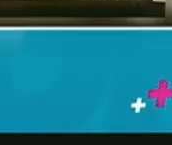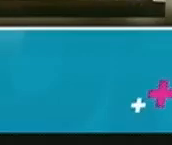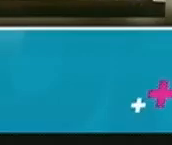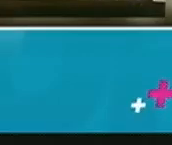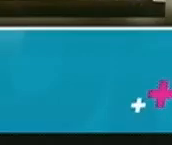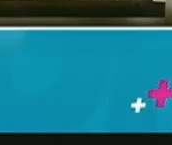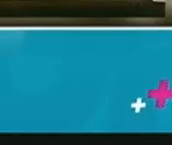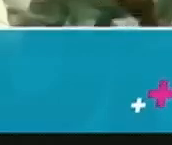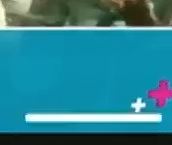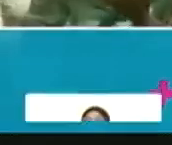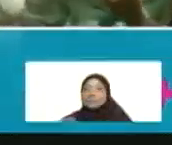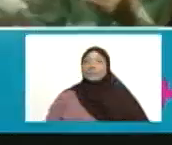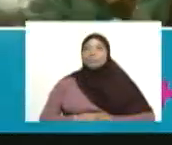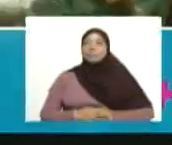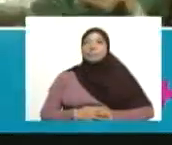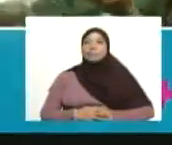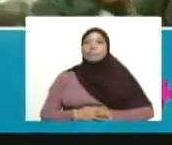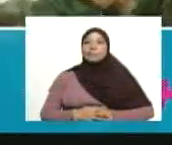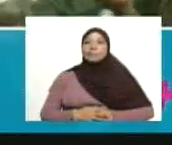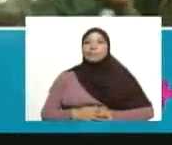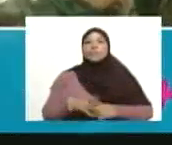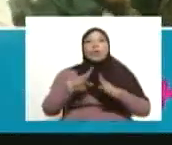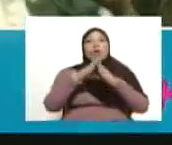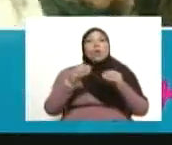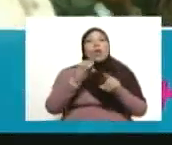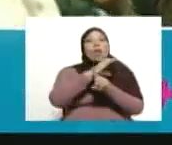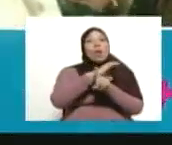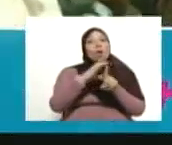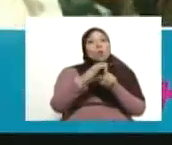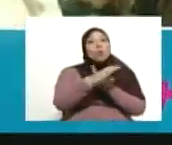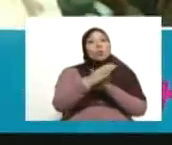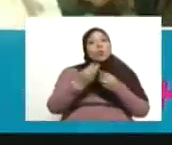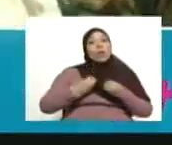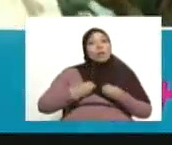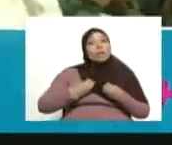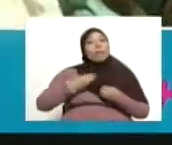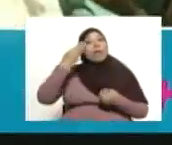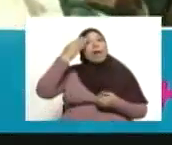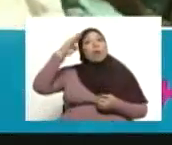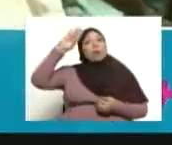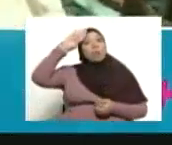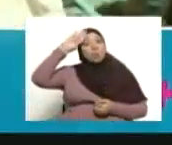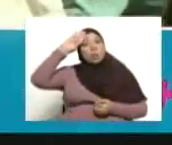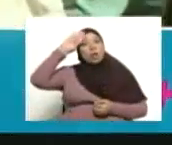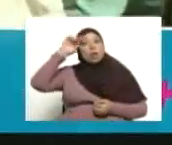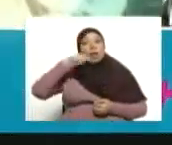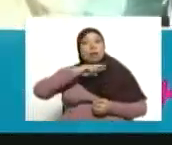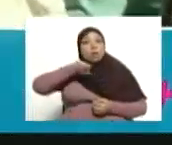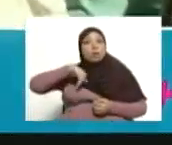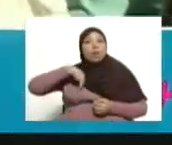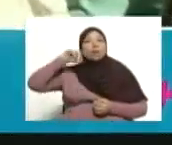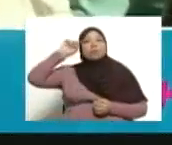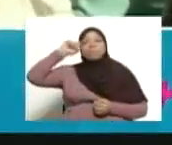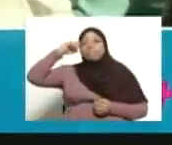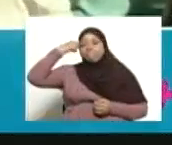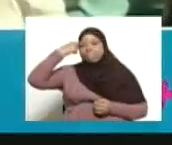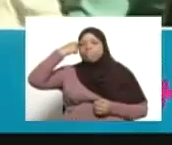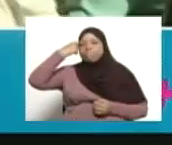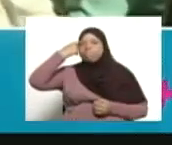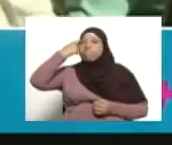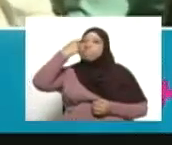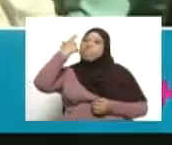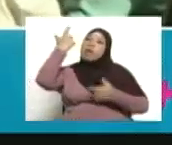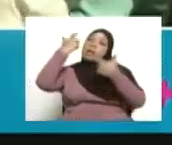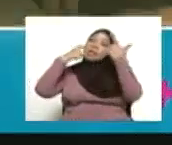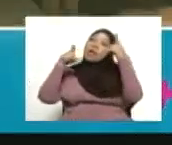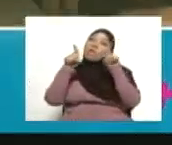con todo el mundo de la cultura en La Habana. Y nuestros recuerdos con el comandante